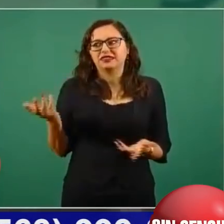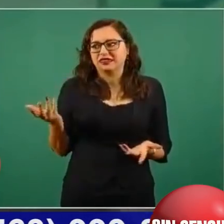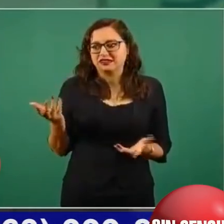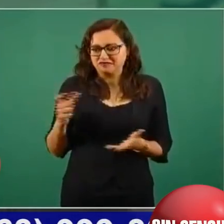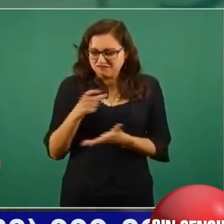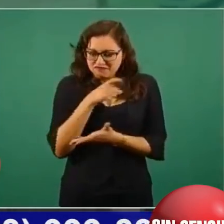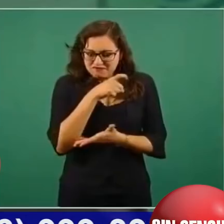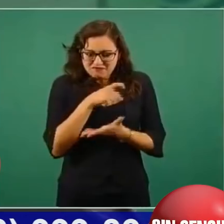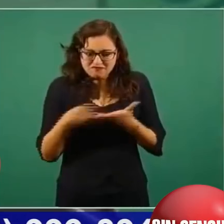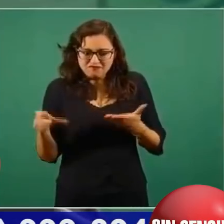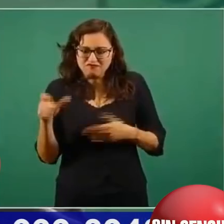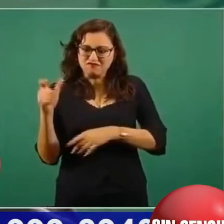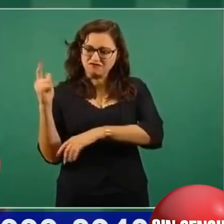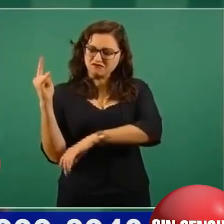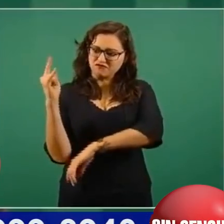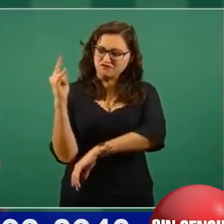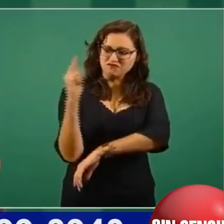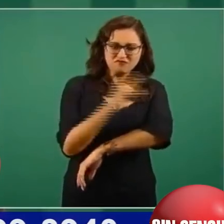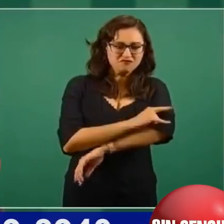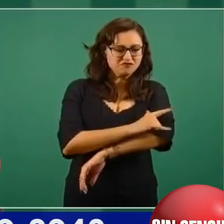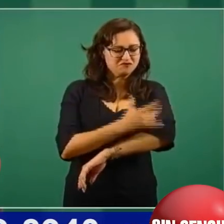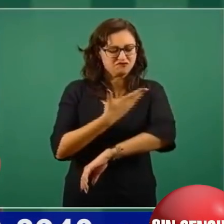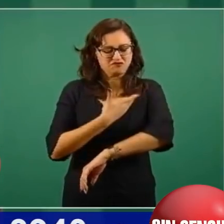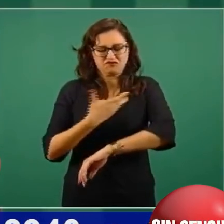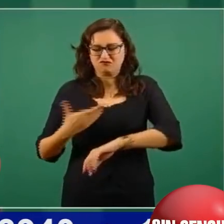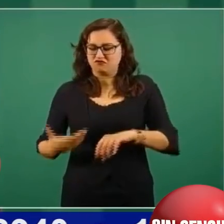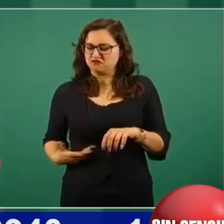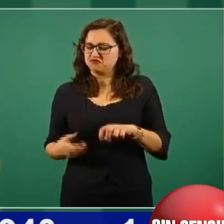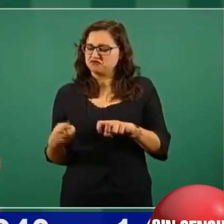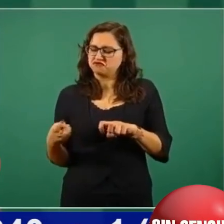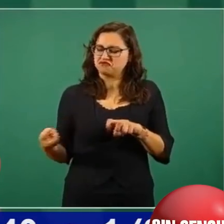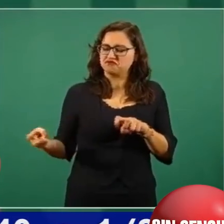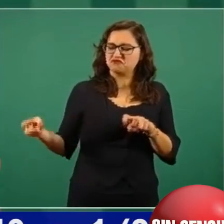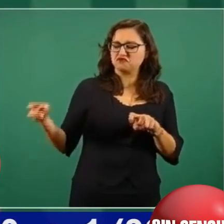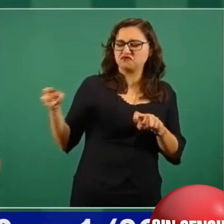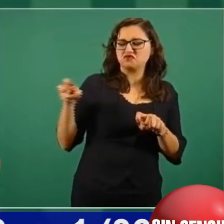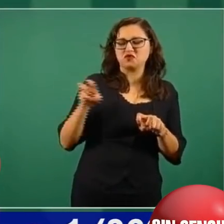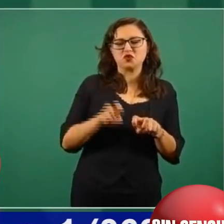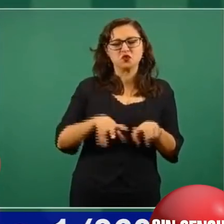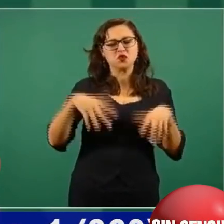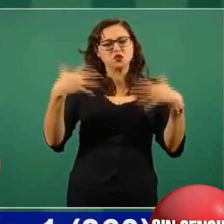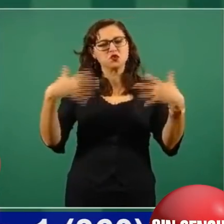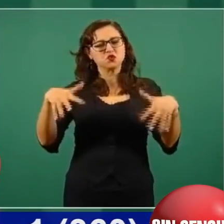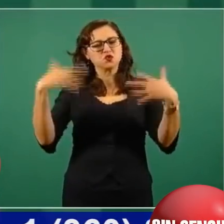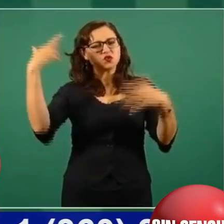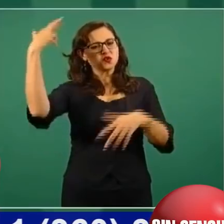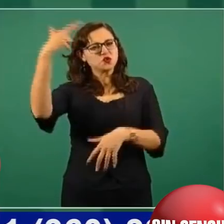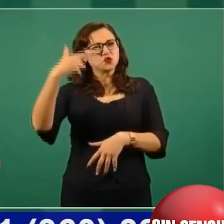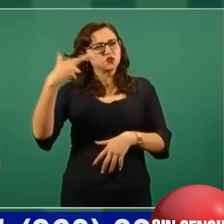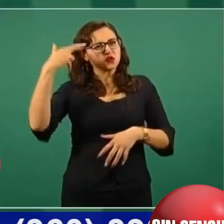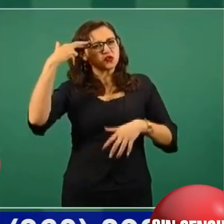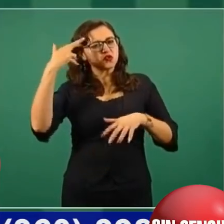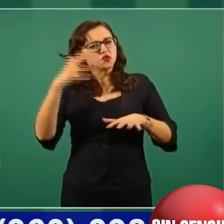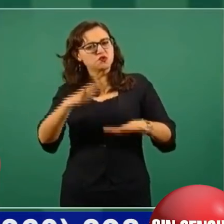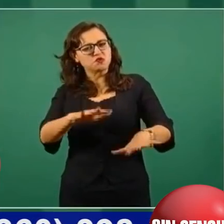exaltar la figura del Tlatoani mayor.